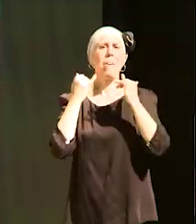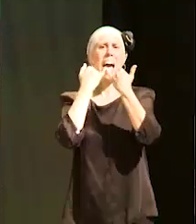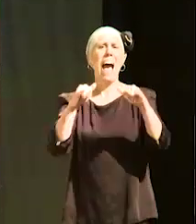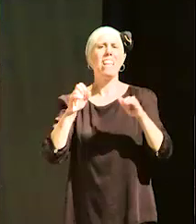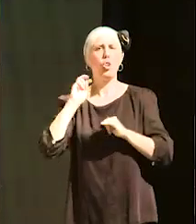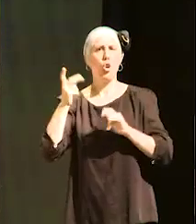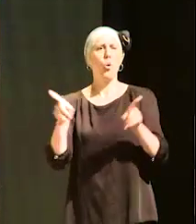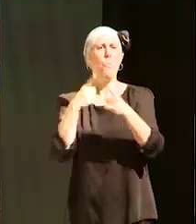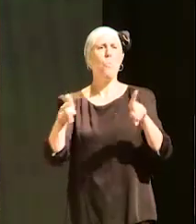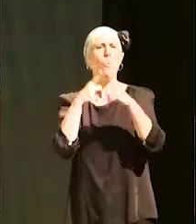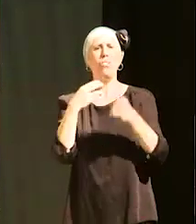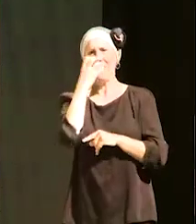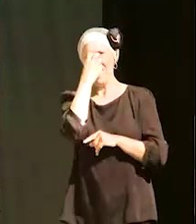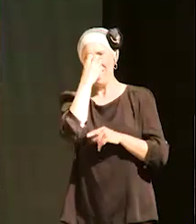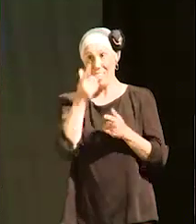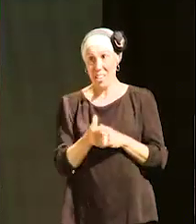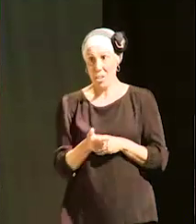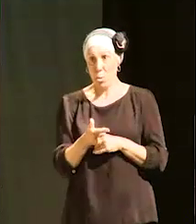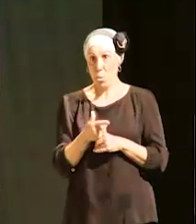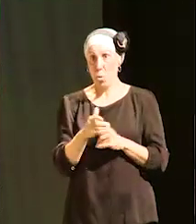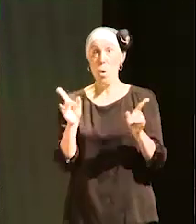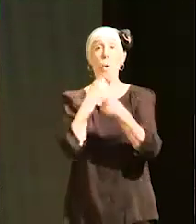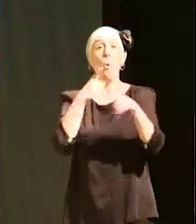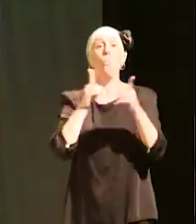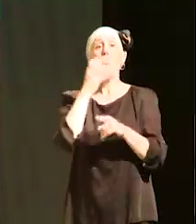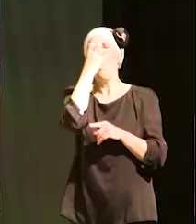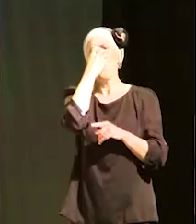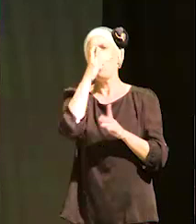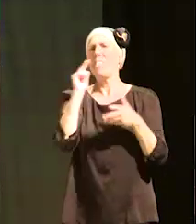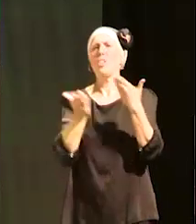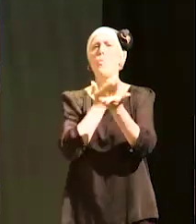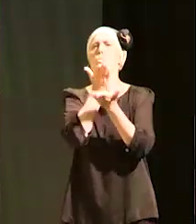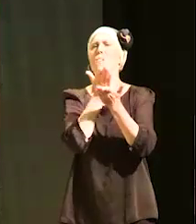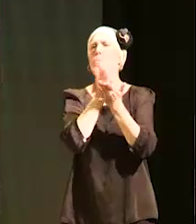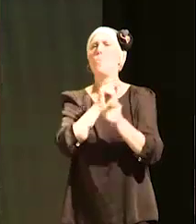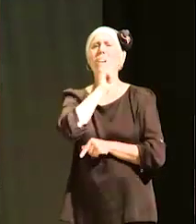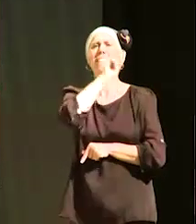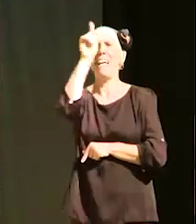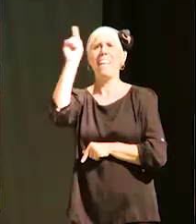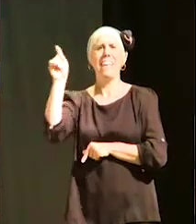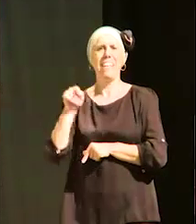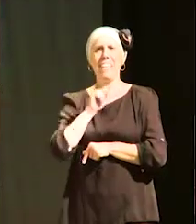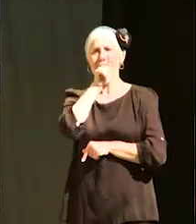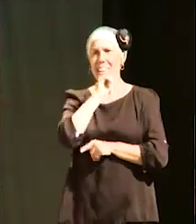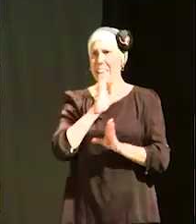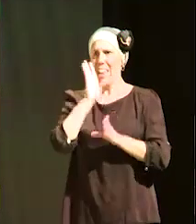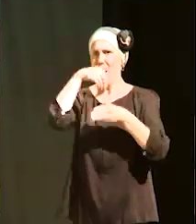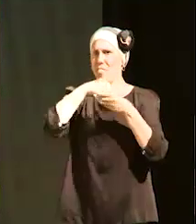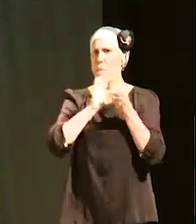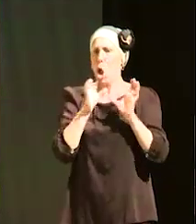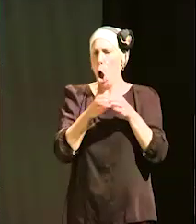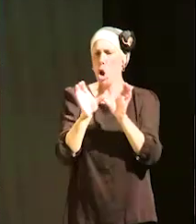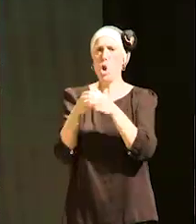sabéis mus y circus es una propuesta itinerante de varios colectivos de la